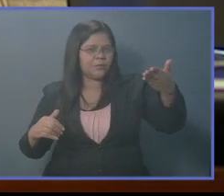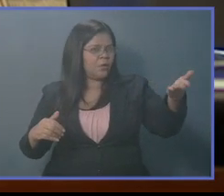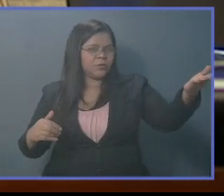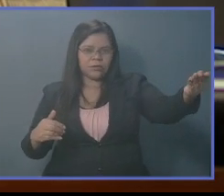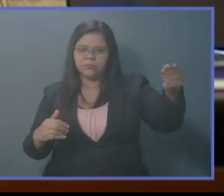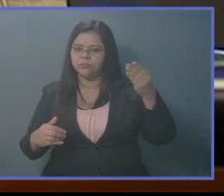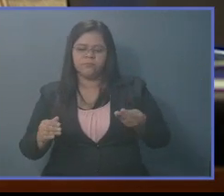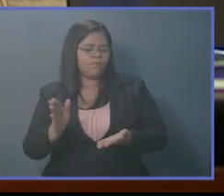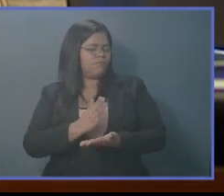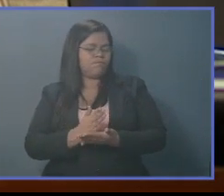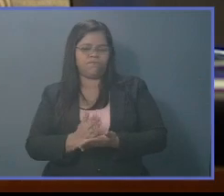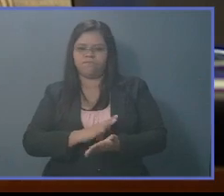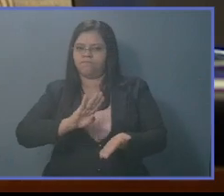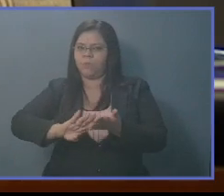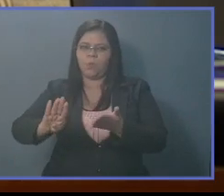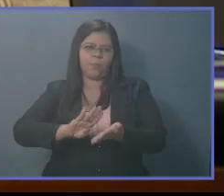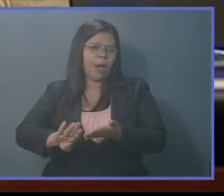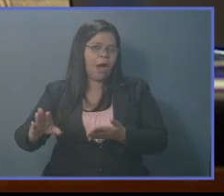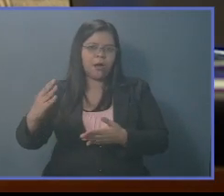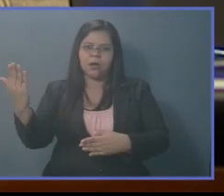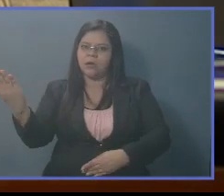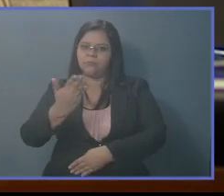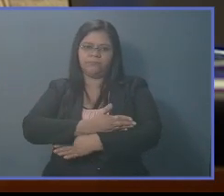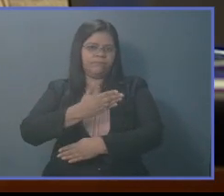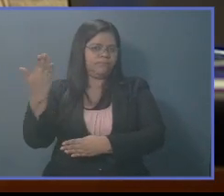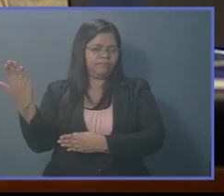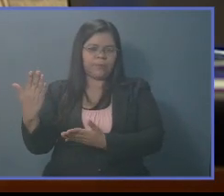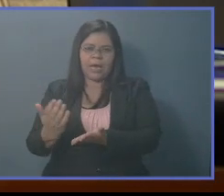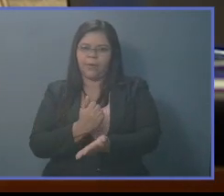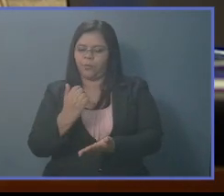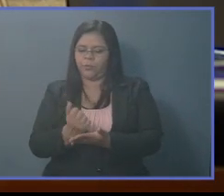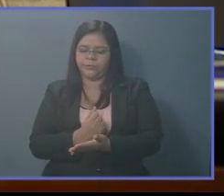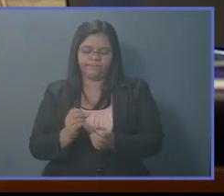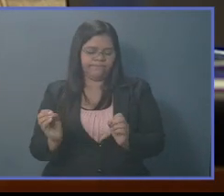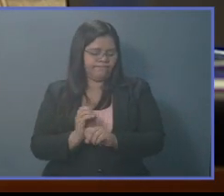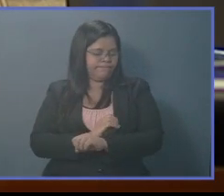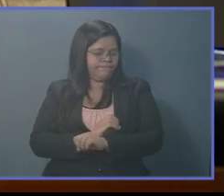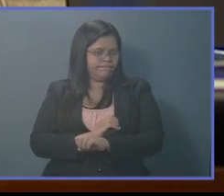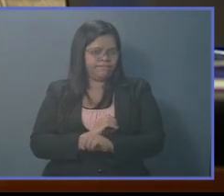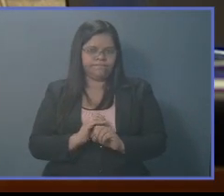fiscal o municipal que pudiera recaer sobre todos aquellos bienes que se